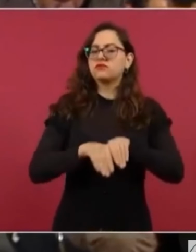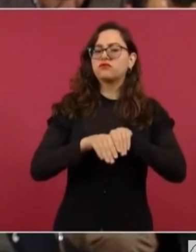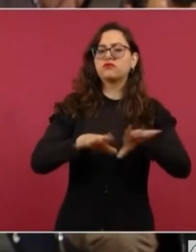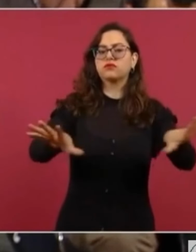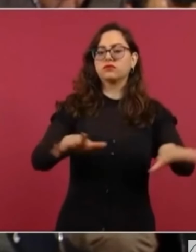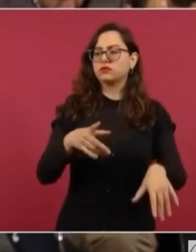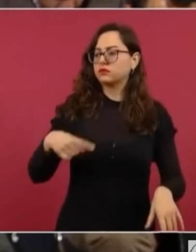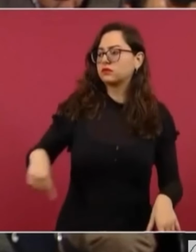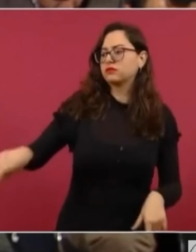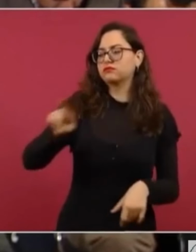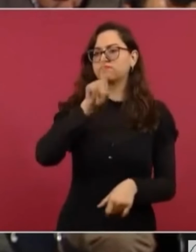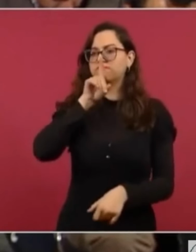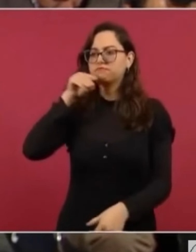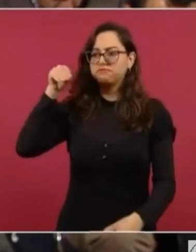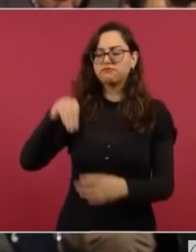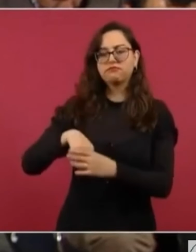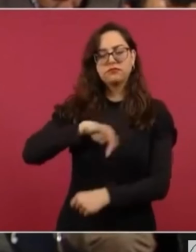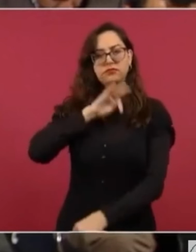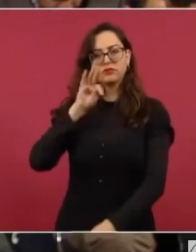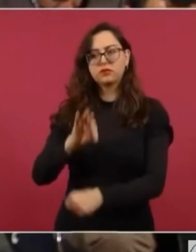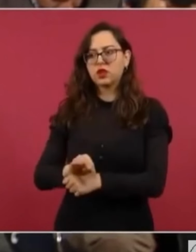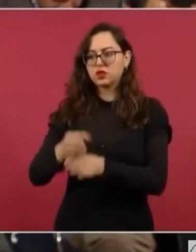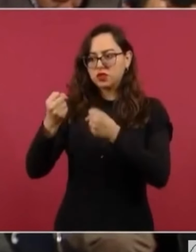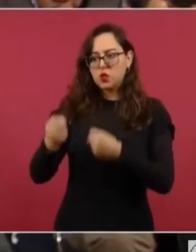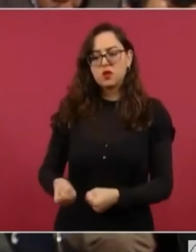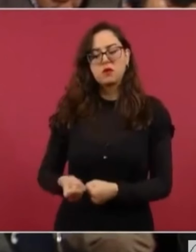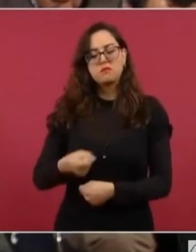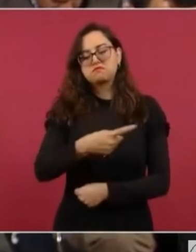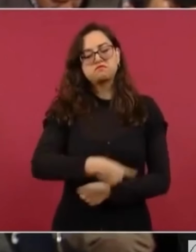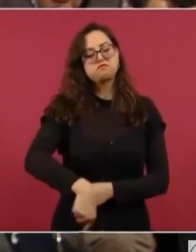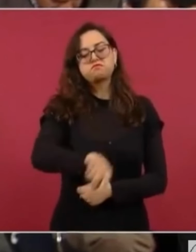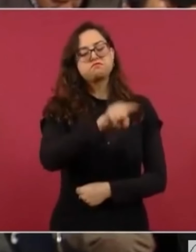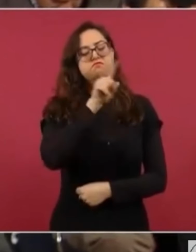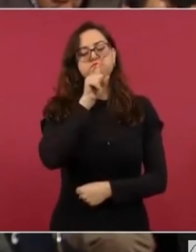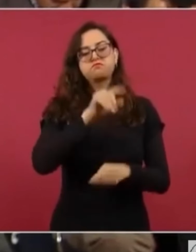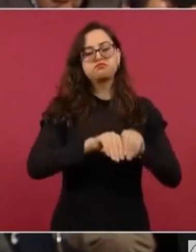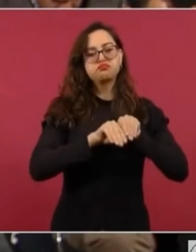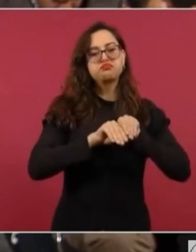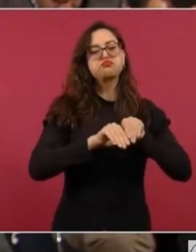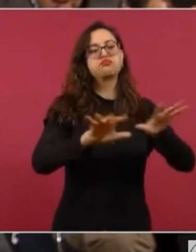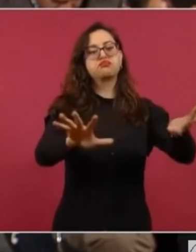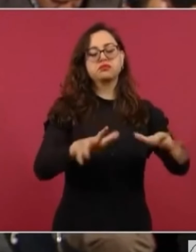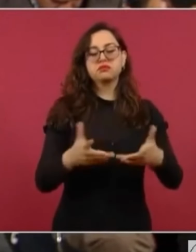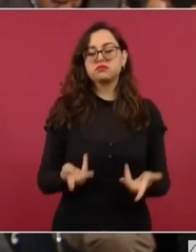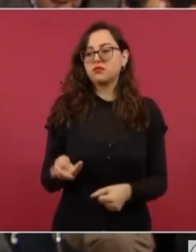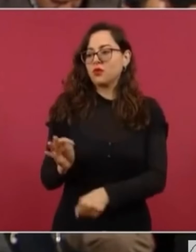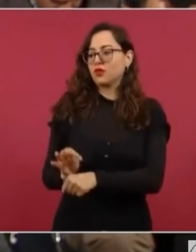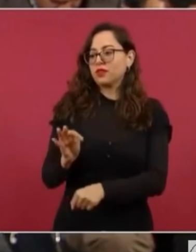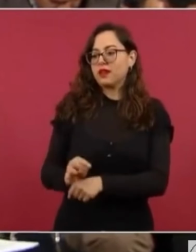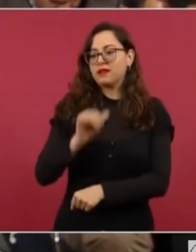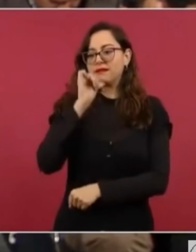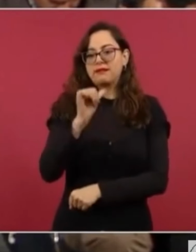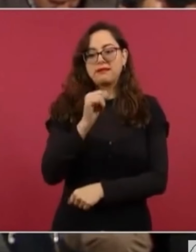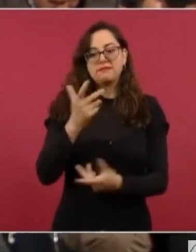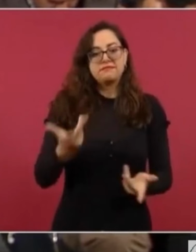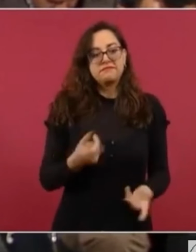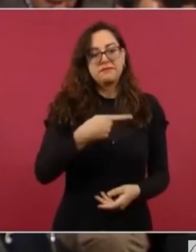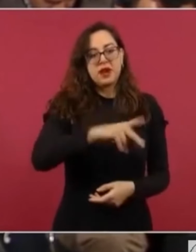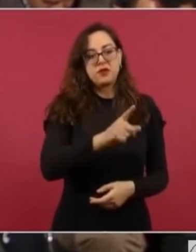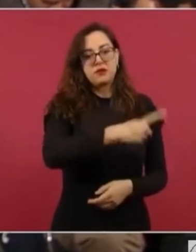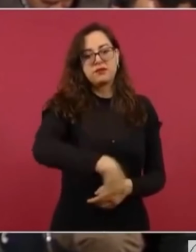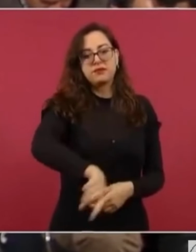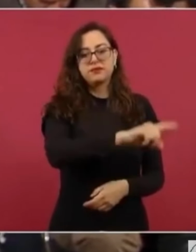vulnerando así la seguridad de las personas a las que el mecanismo pretende proteger, pero que poco pueden hacer contra estos abusos de poder.